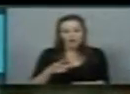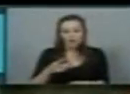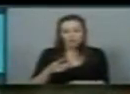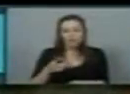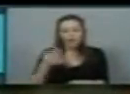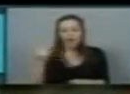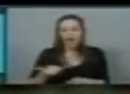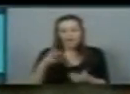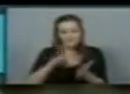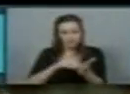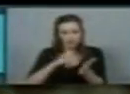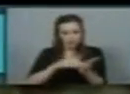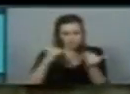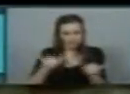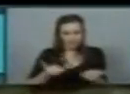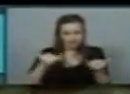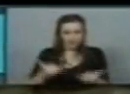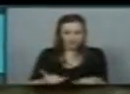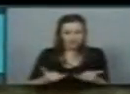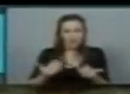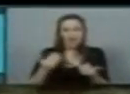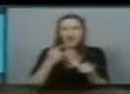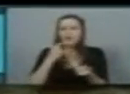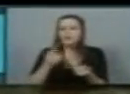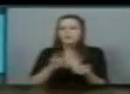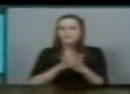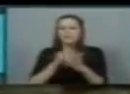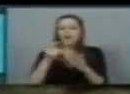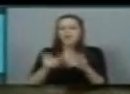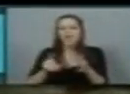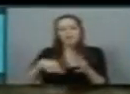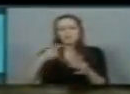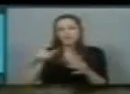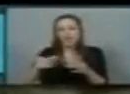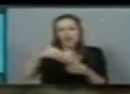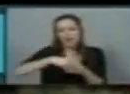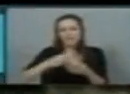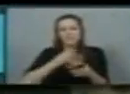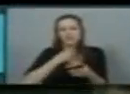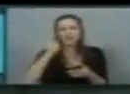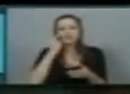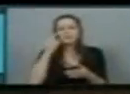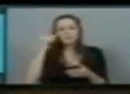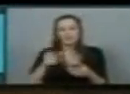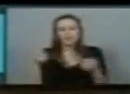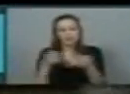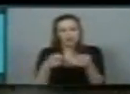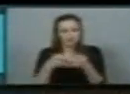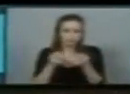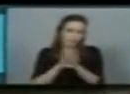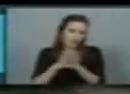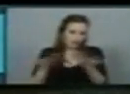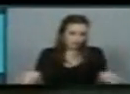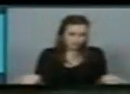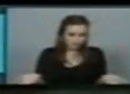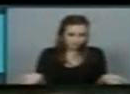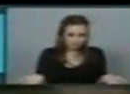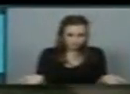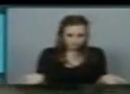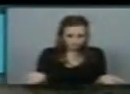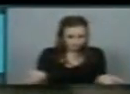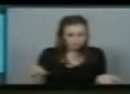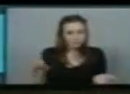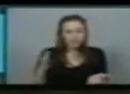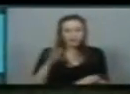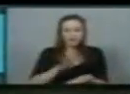del libro. Sí, por favor, ¿quiénes son los otros accionistas? Me gustaría conocer a mis socios. Adhiero a lo manifestado